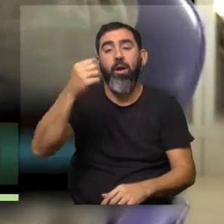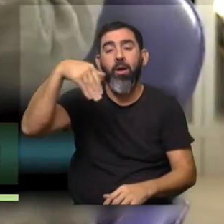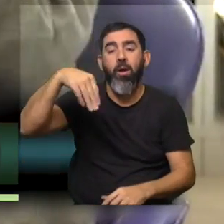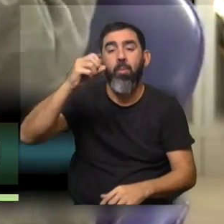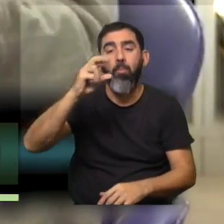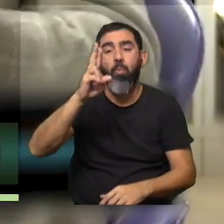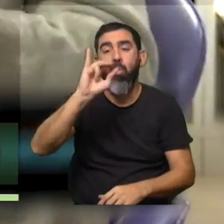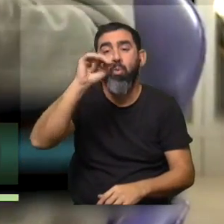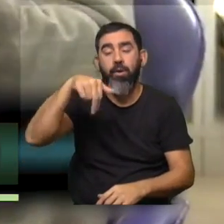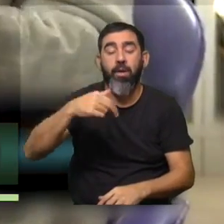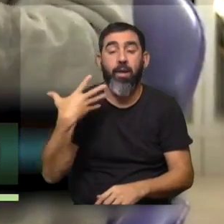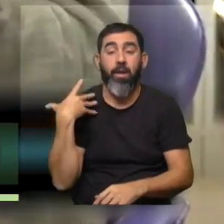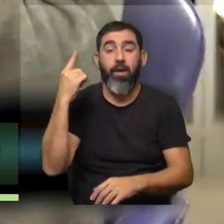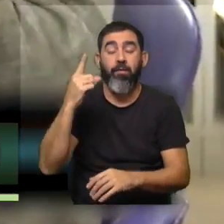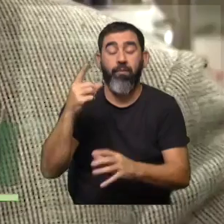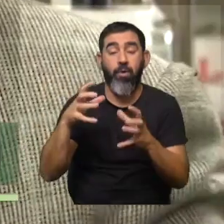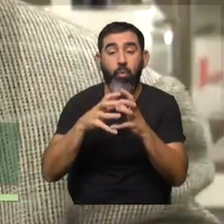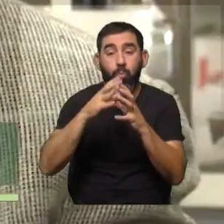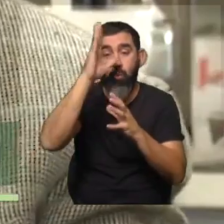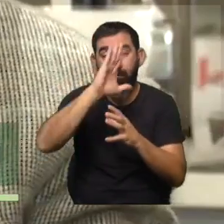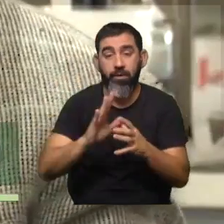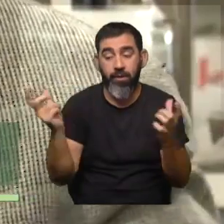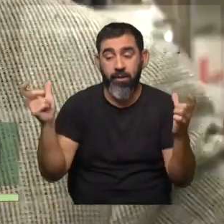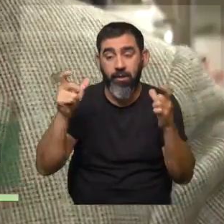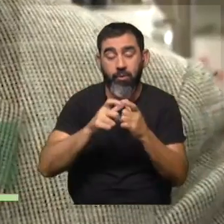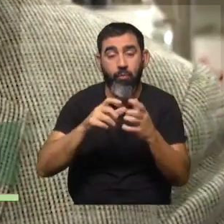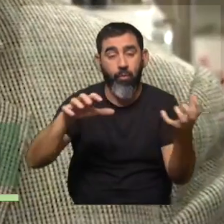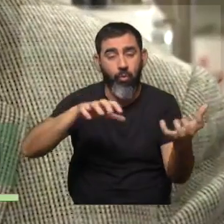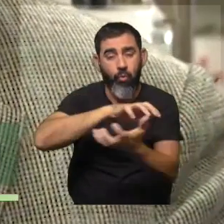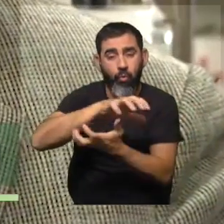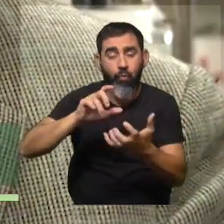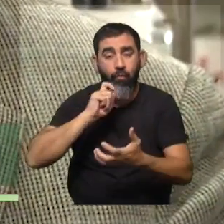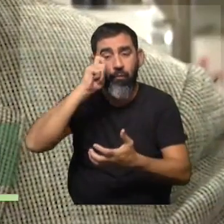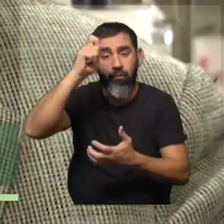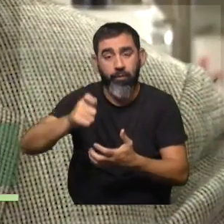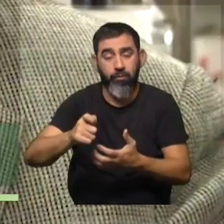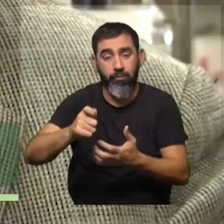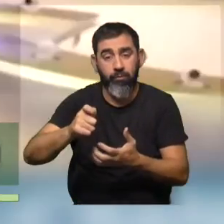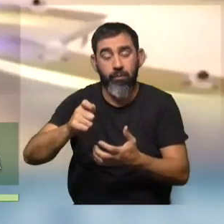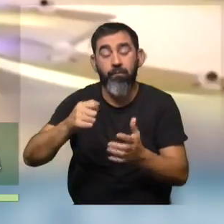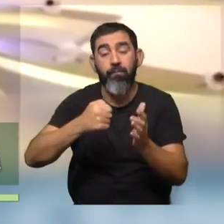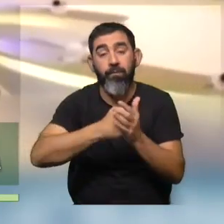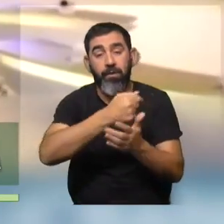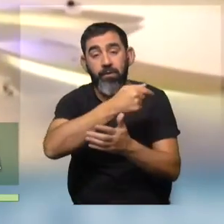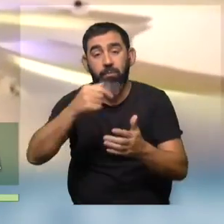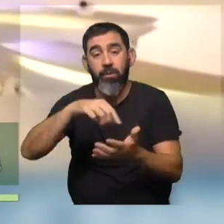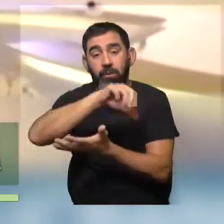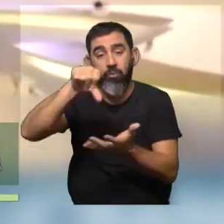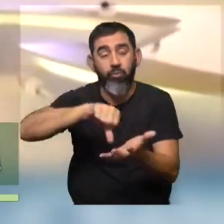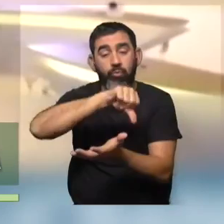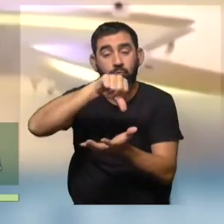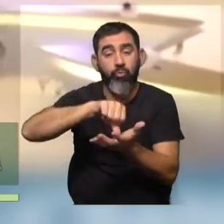jefe de la delegación de Brasil que participó de una reunión sobre el conflicto en Ucrania que se realizó este fin de semana en la ciudad